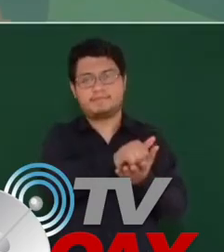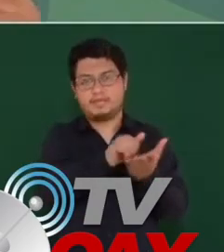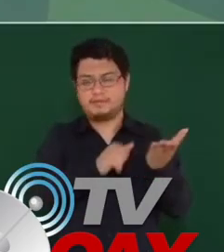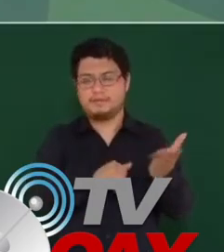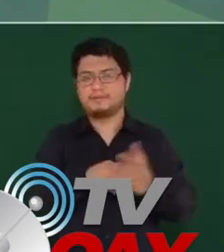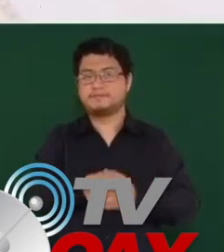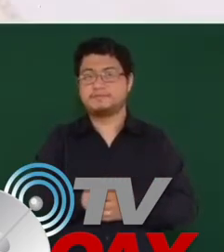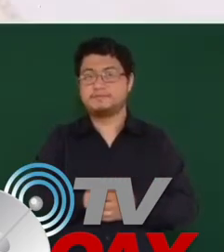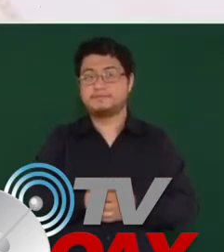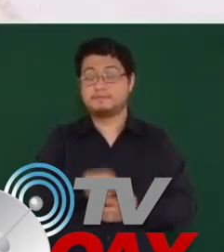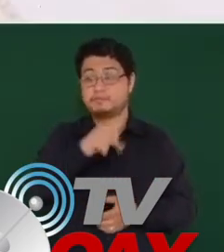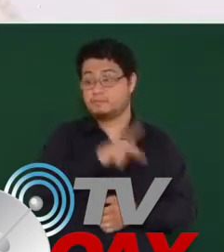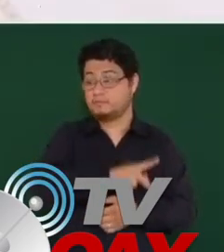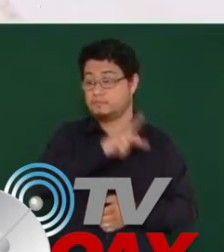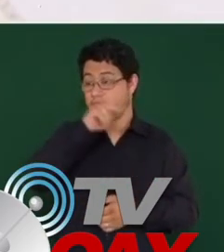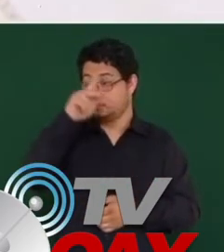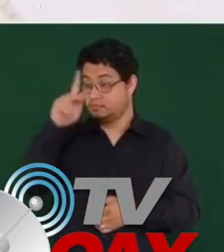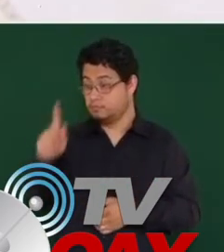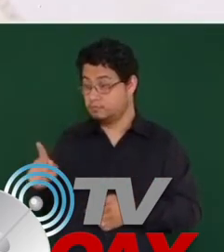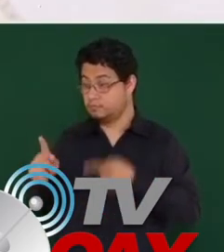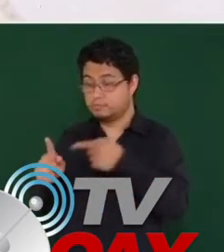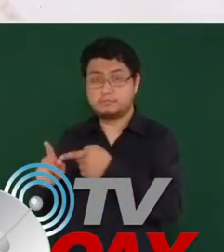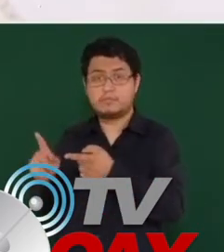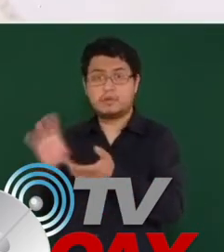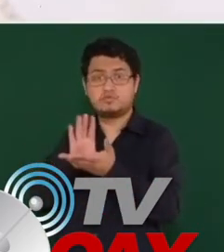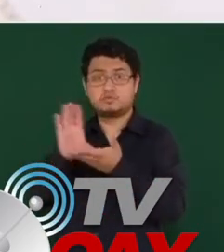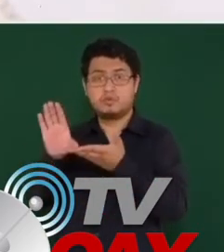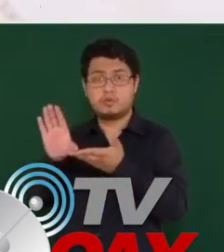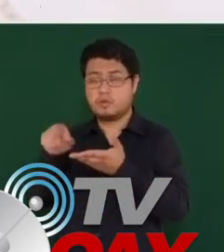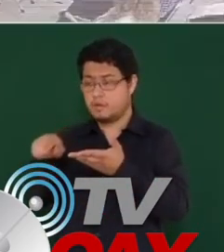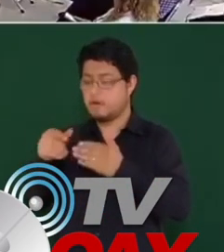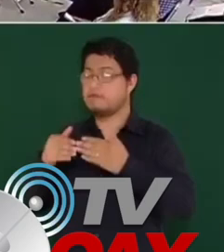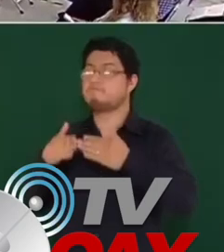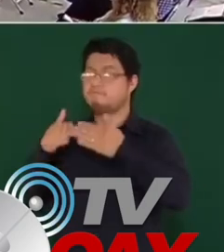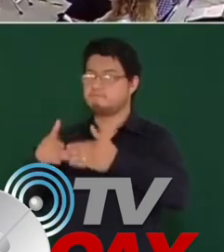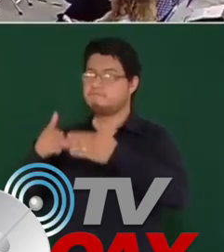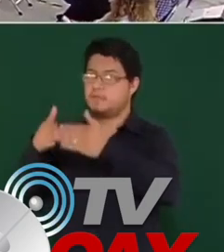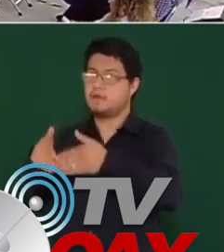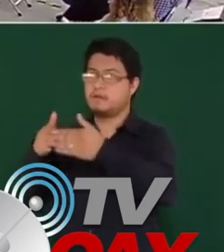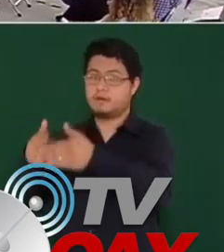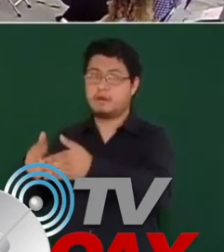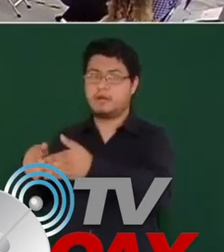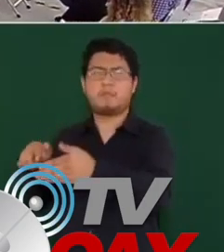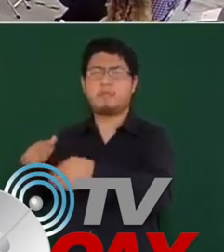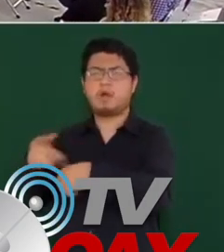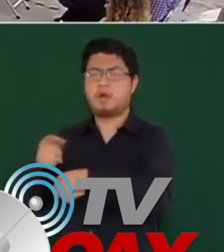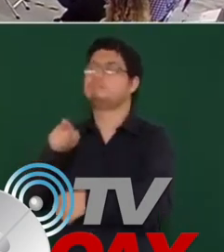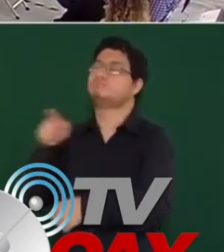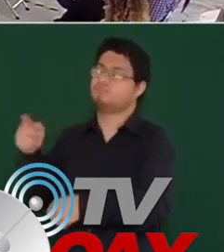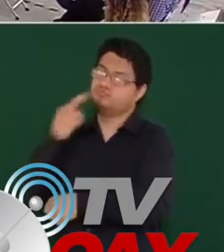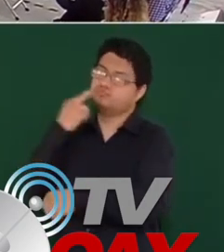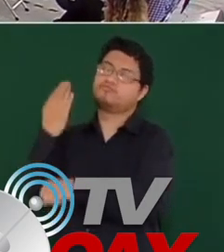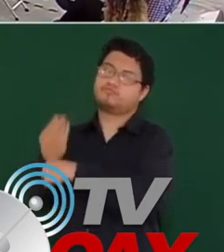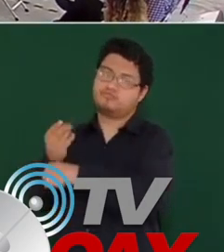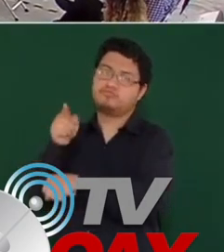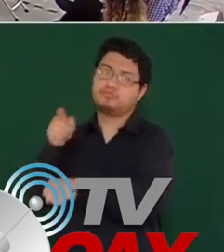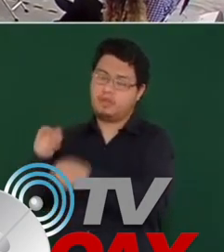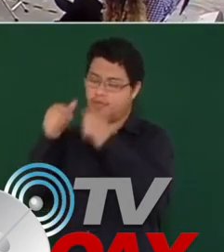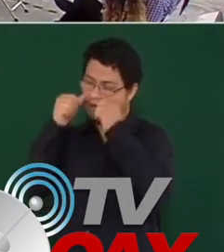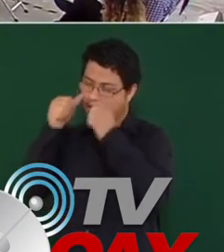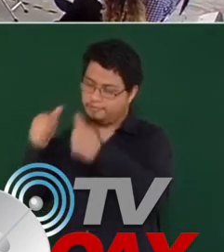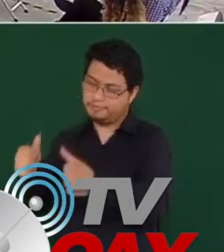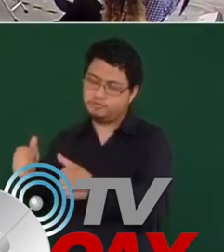Y el caso de Ciudad del Carmen, Marina, porque son los encargados de atender